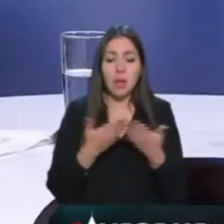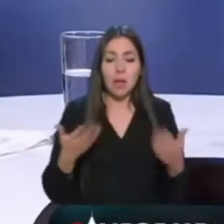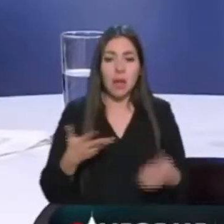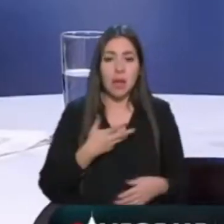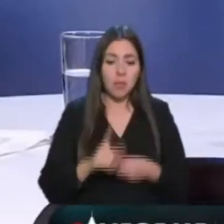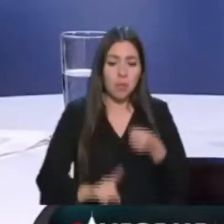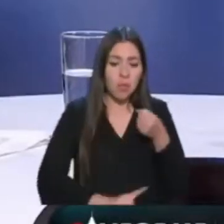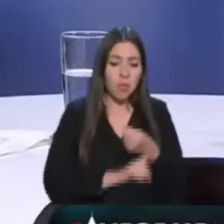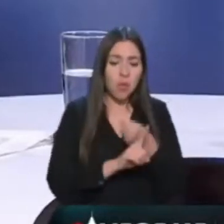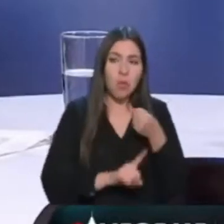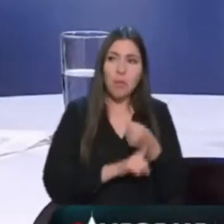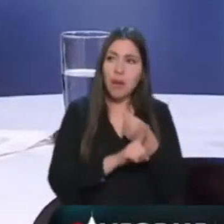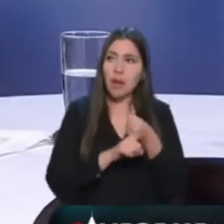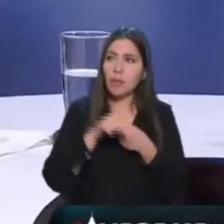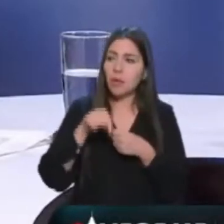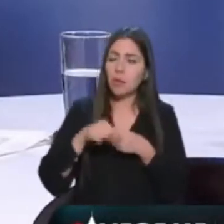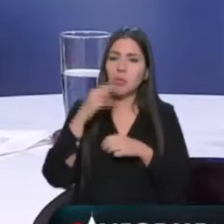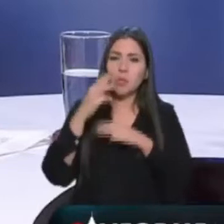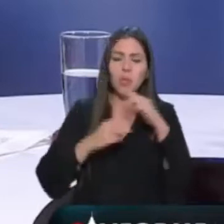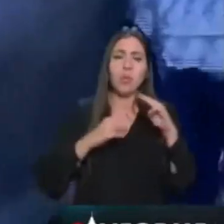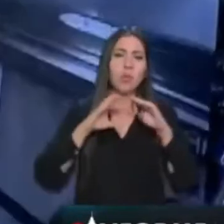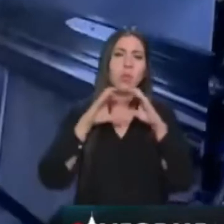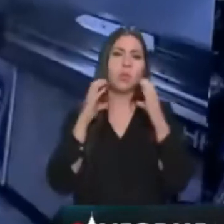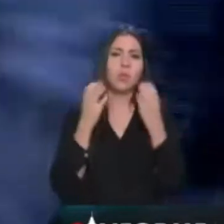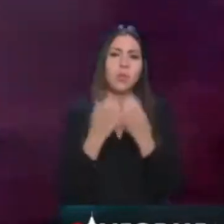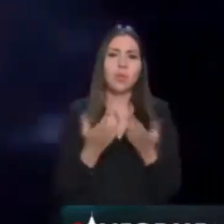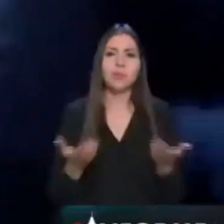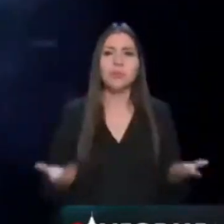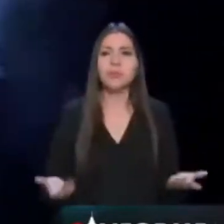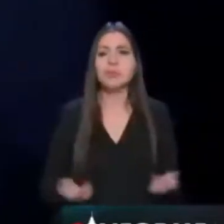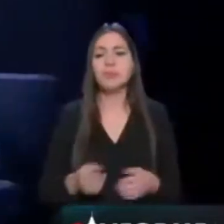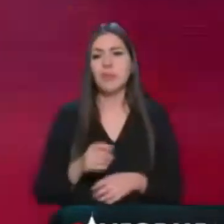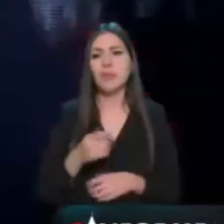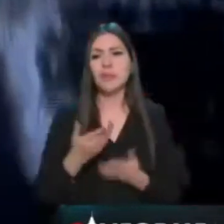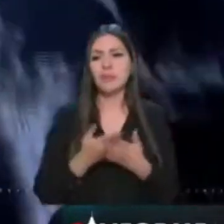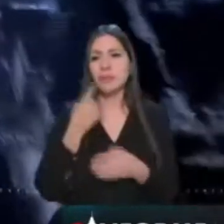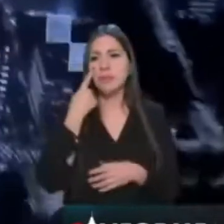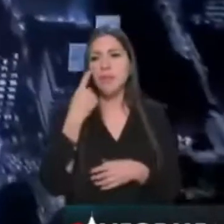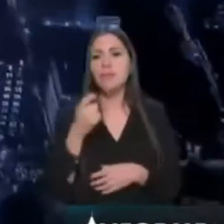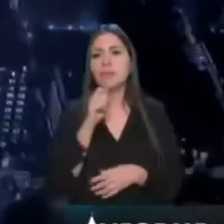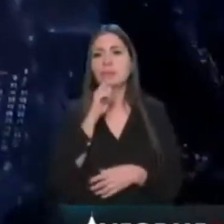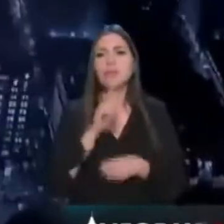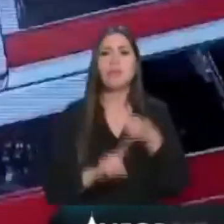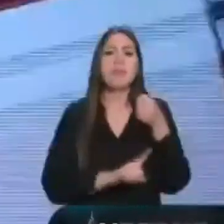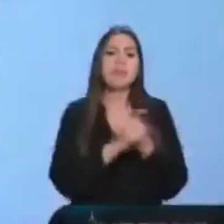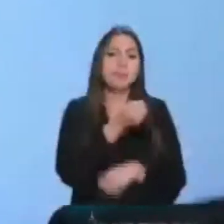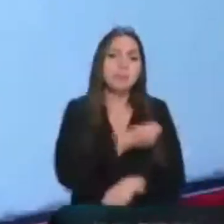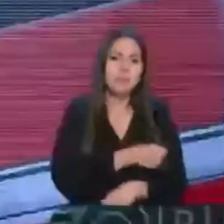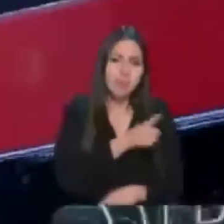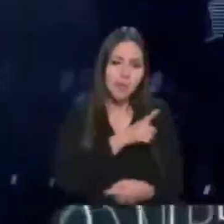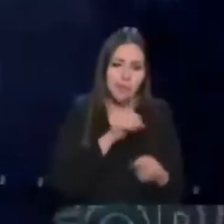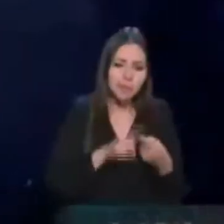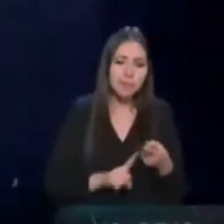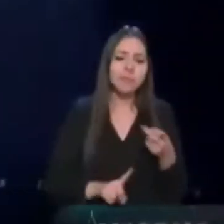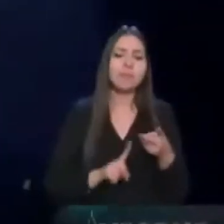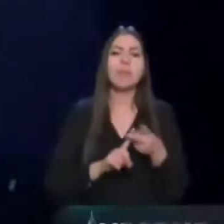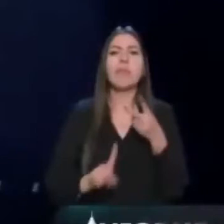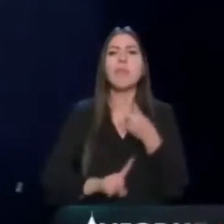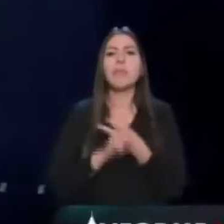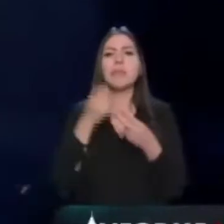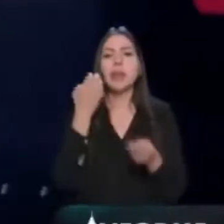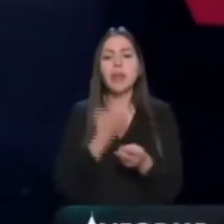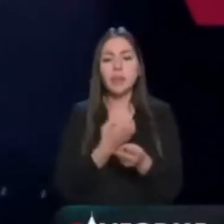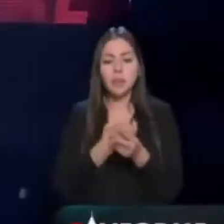de este sistema mundo, que tiene como resultado pues también esta crisis de la salud, esta crisis económica, esta crisis